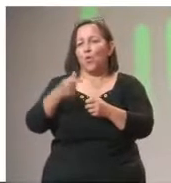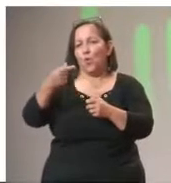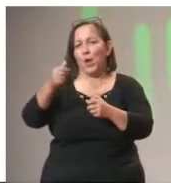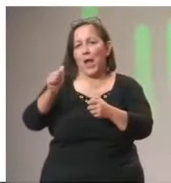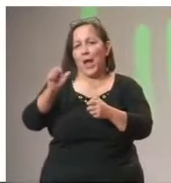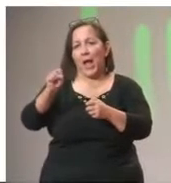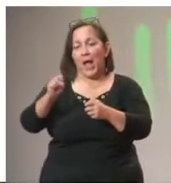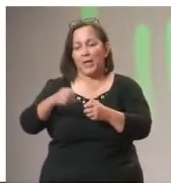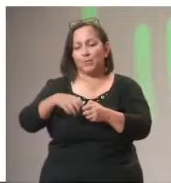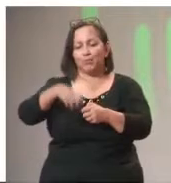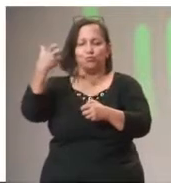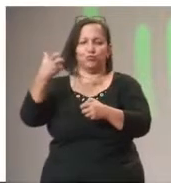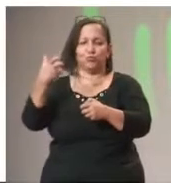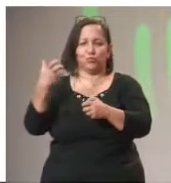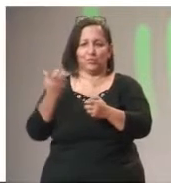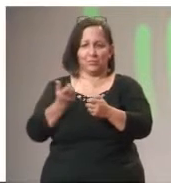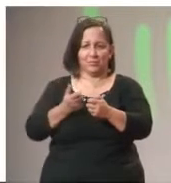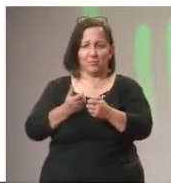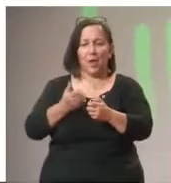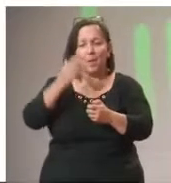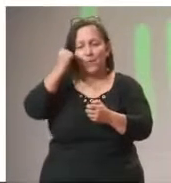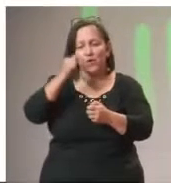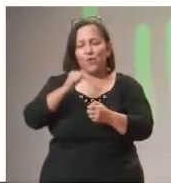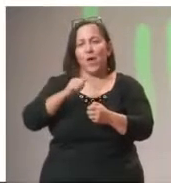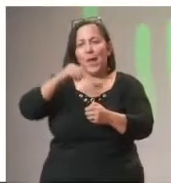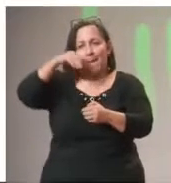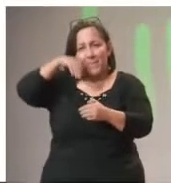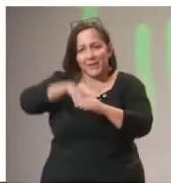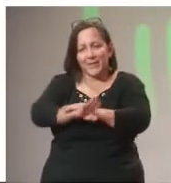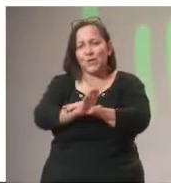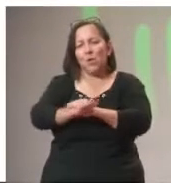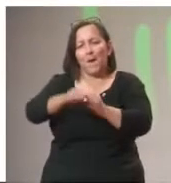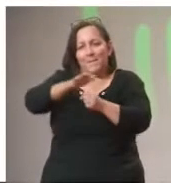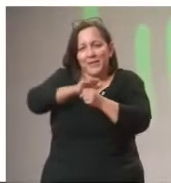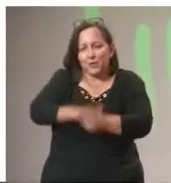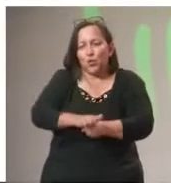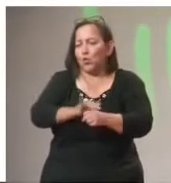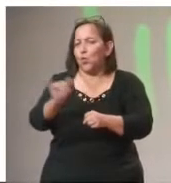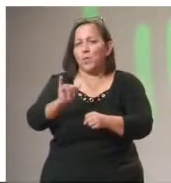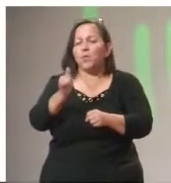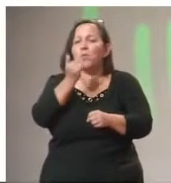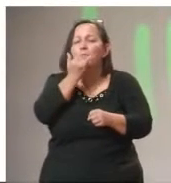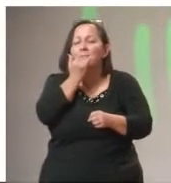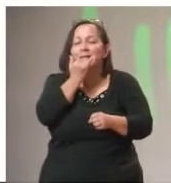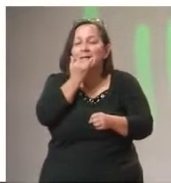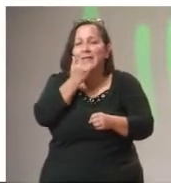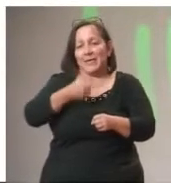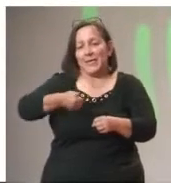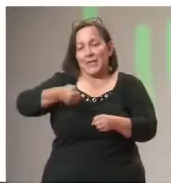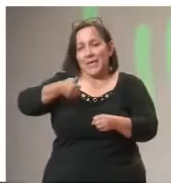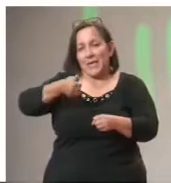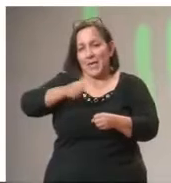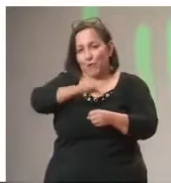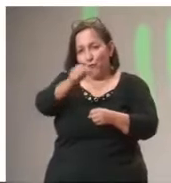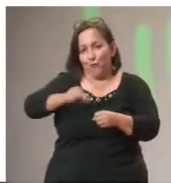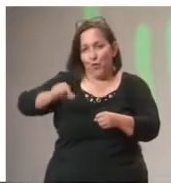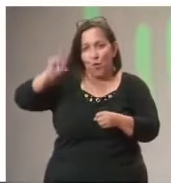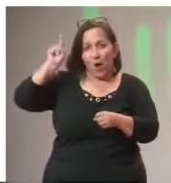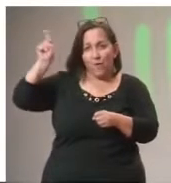porque fue disuelto a presión. Lo mismo pasa en el acuífero. De tal manera que si podemos